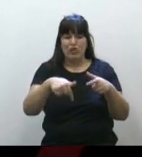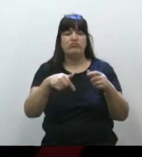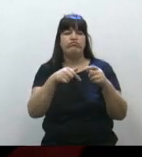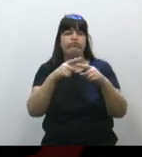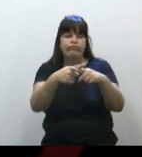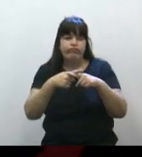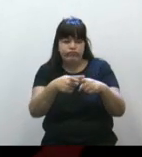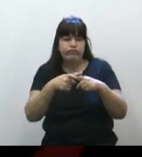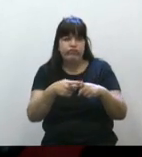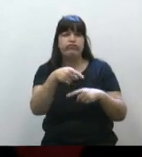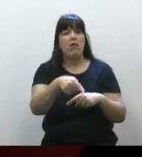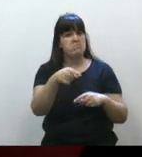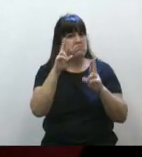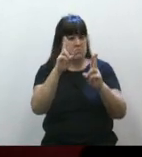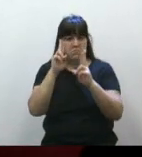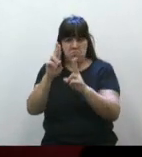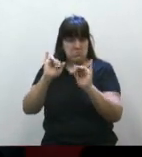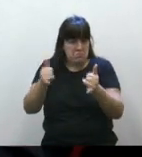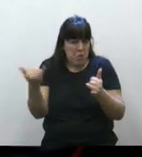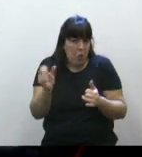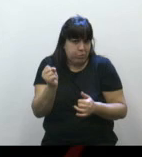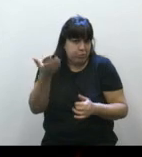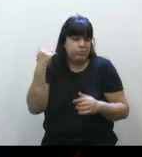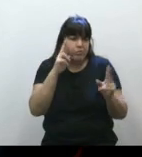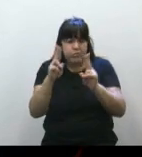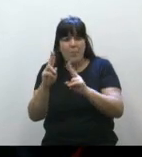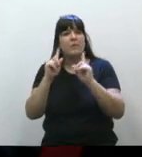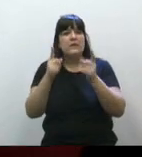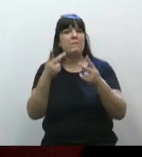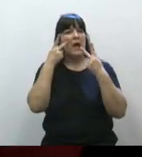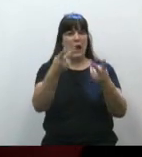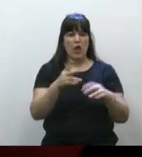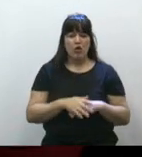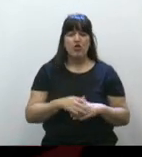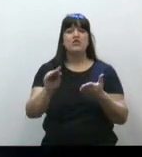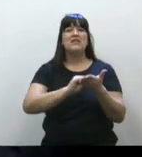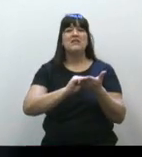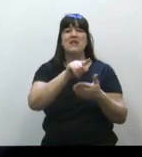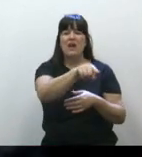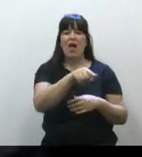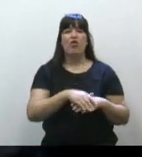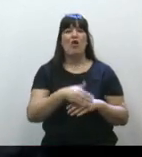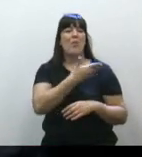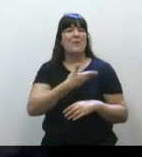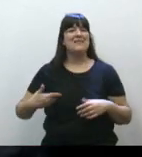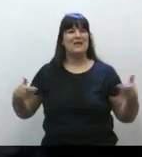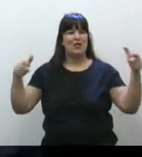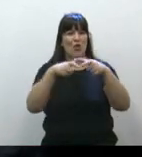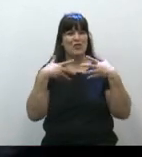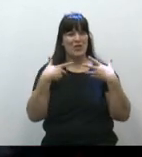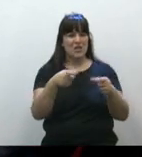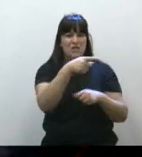en general respetuoso y yo quiero también hacer un reconocimiento al senador el presidenta de comisión de salud